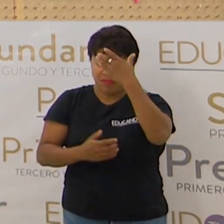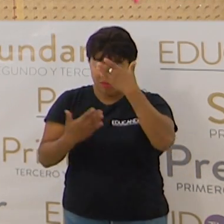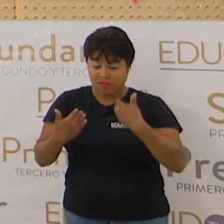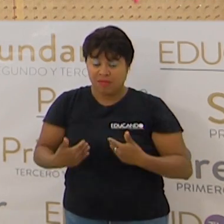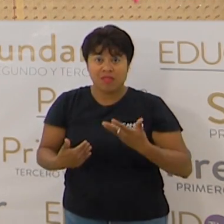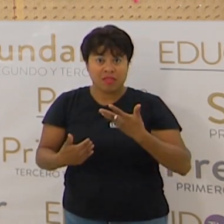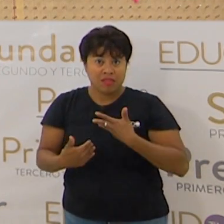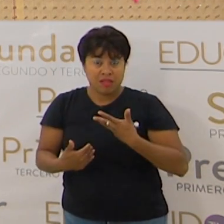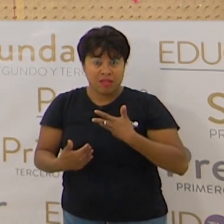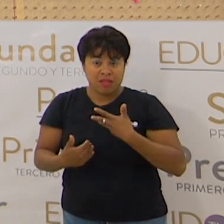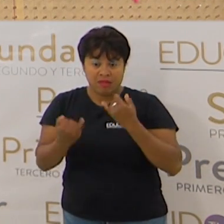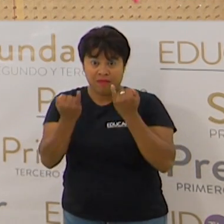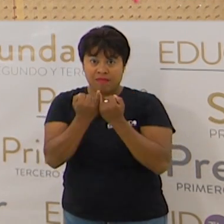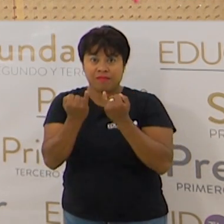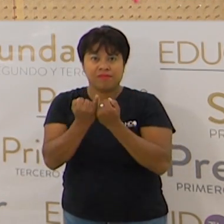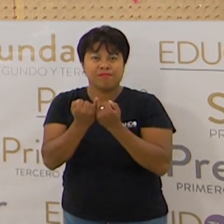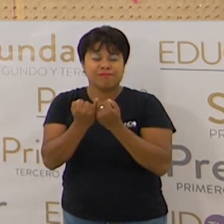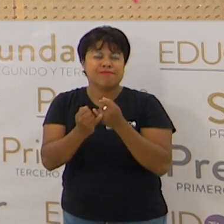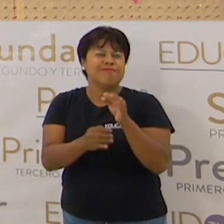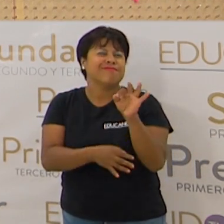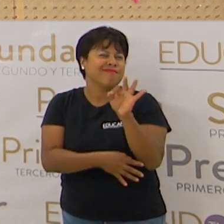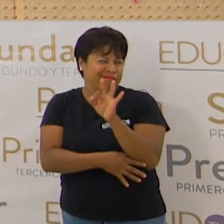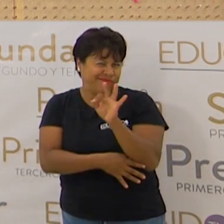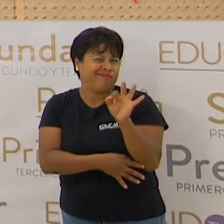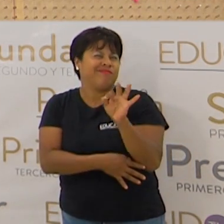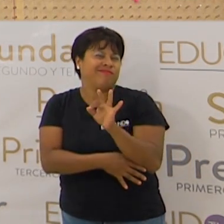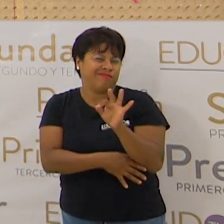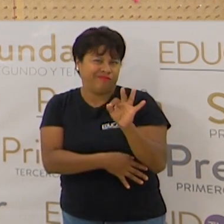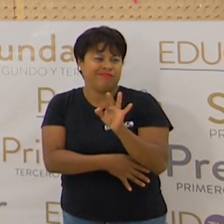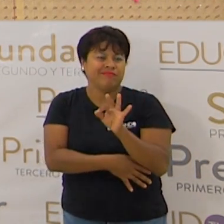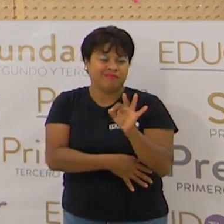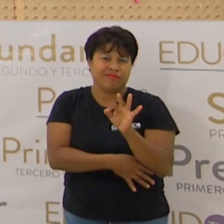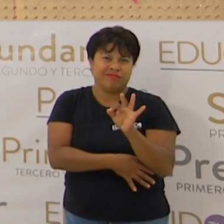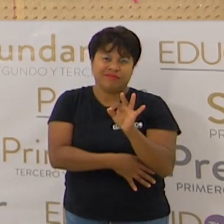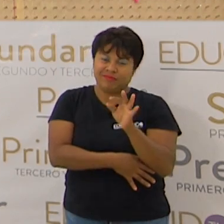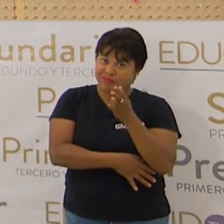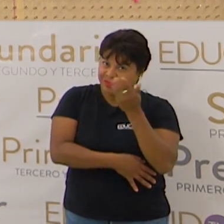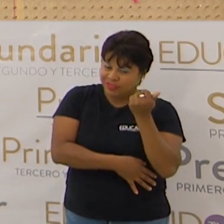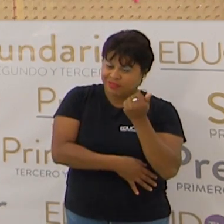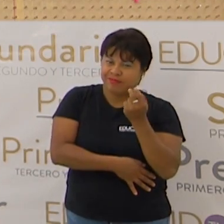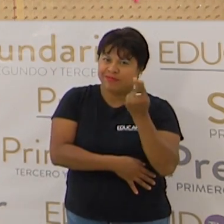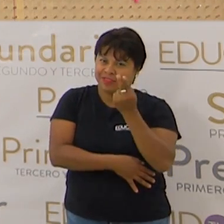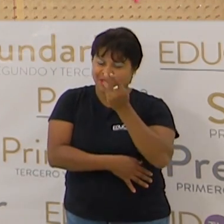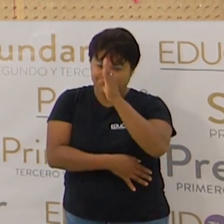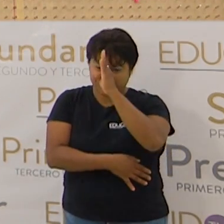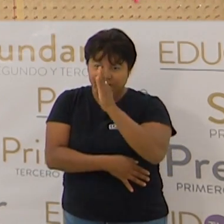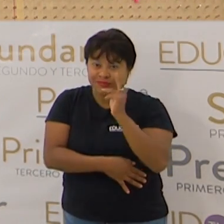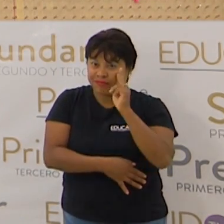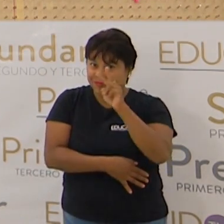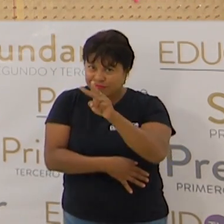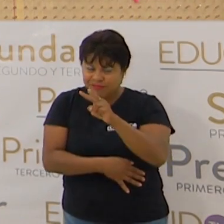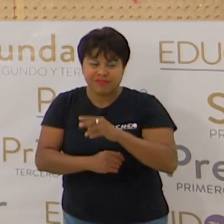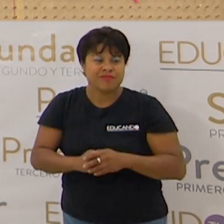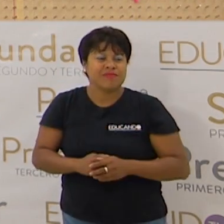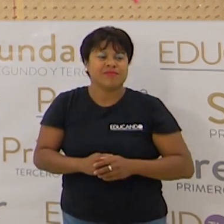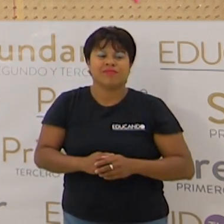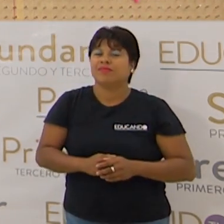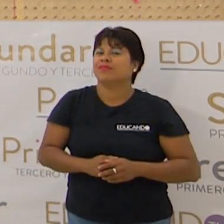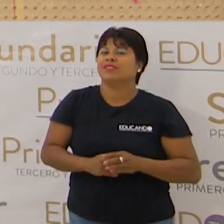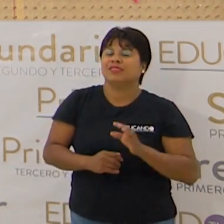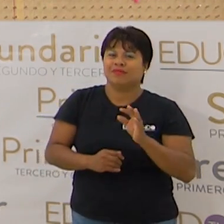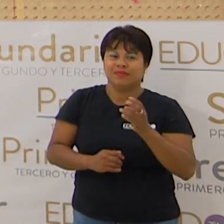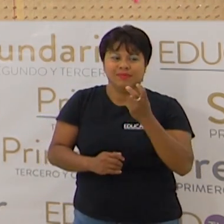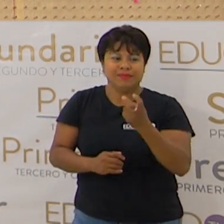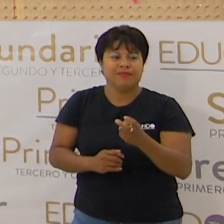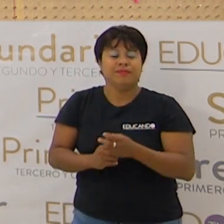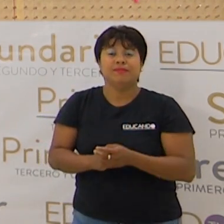simetría? Tal vez sí, ¿verdad? ¿Quién sabe? Sería cuestión de dividir. No es cierto. No podríamos